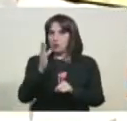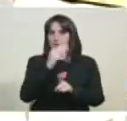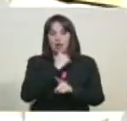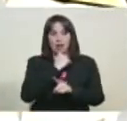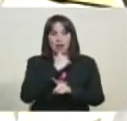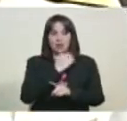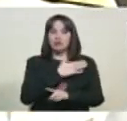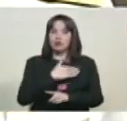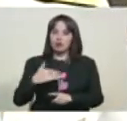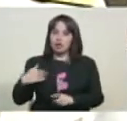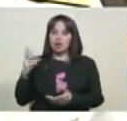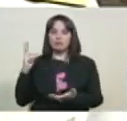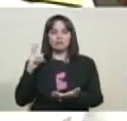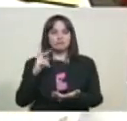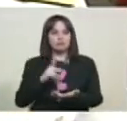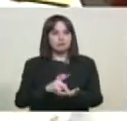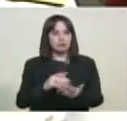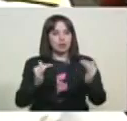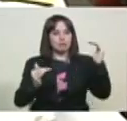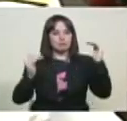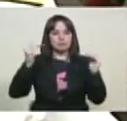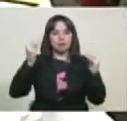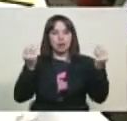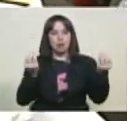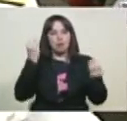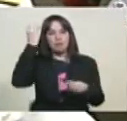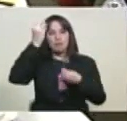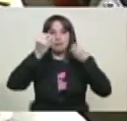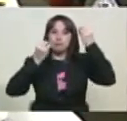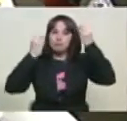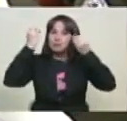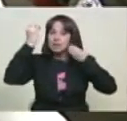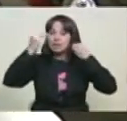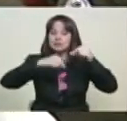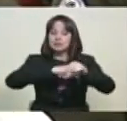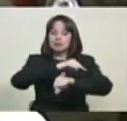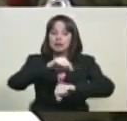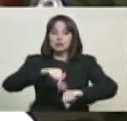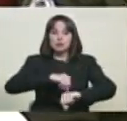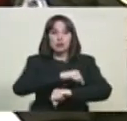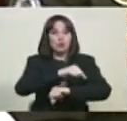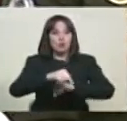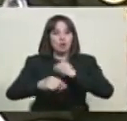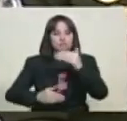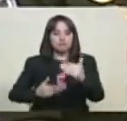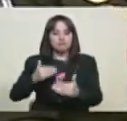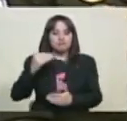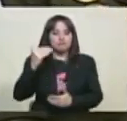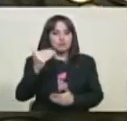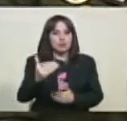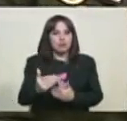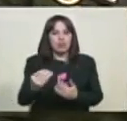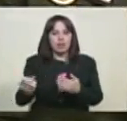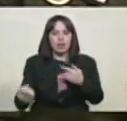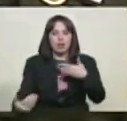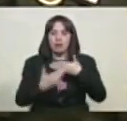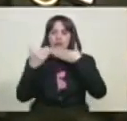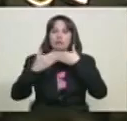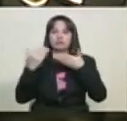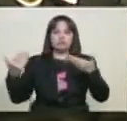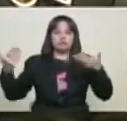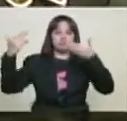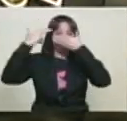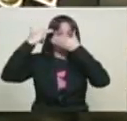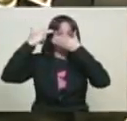donde yo quiero ubicar la reflexión de estas horas, posteriores al atentado terrorista